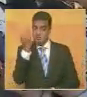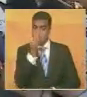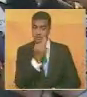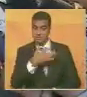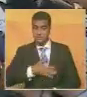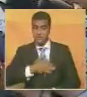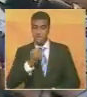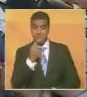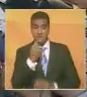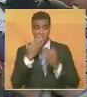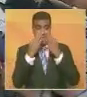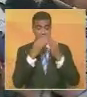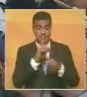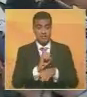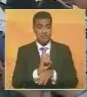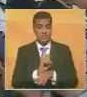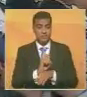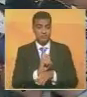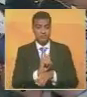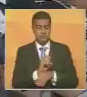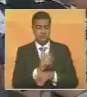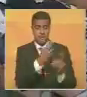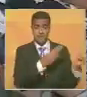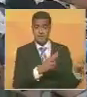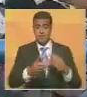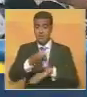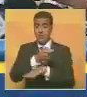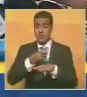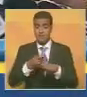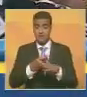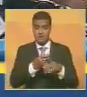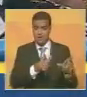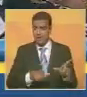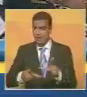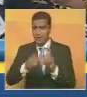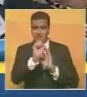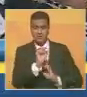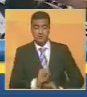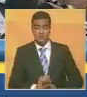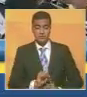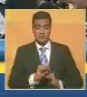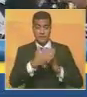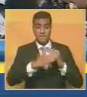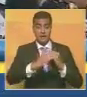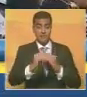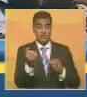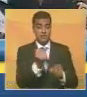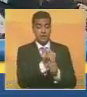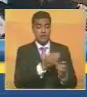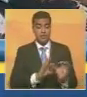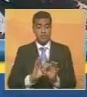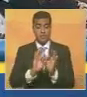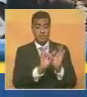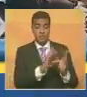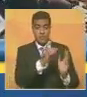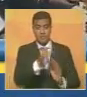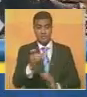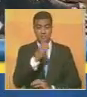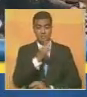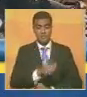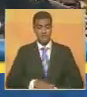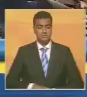se pudo prevenir a tiempo esta contingencia invitó al gobierno a recorrer el sur del Lago y trabajar en conjunto por Los